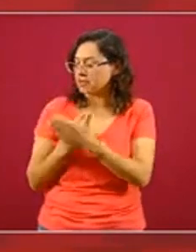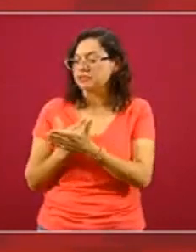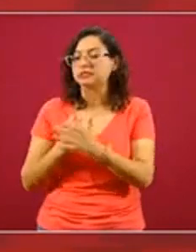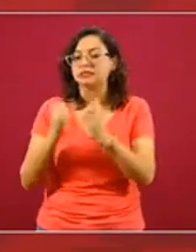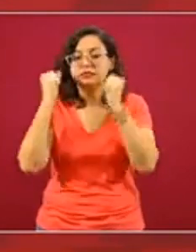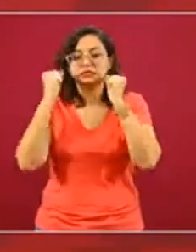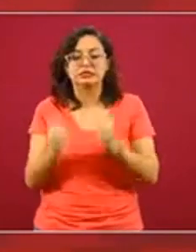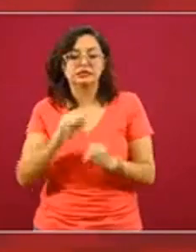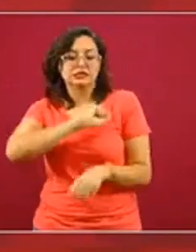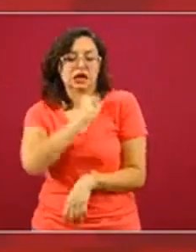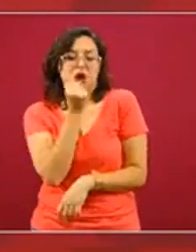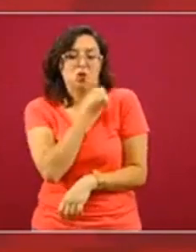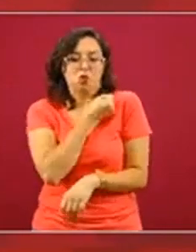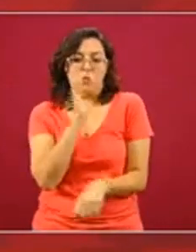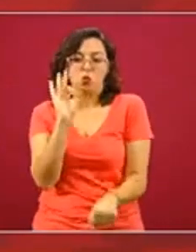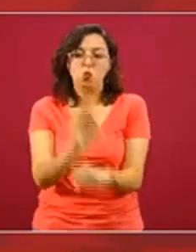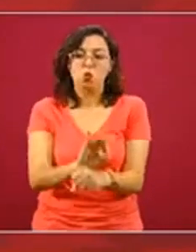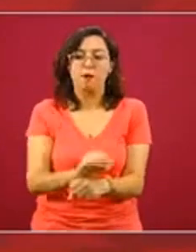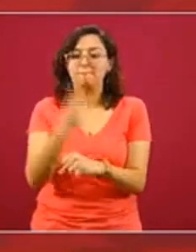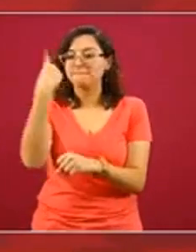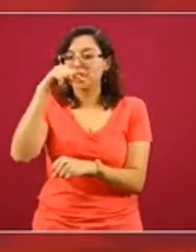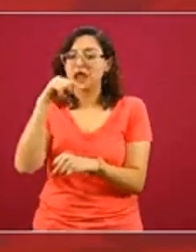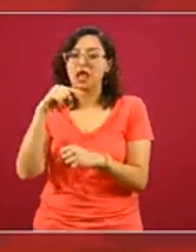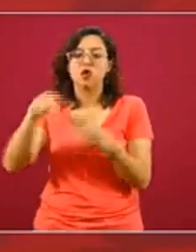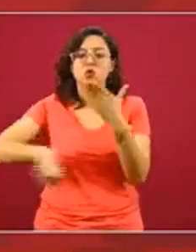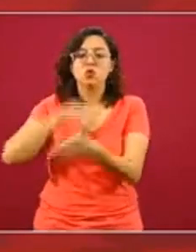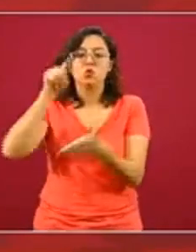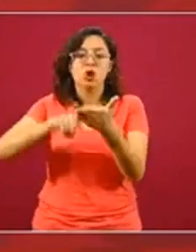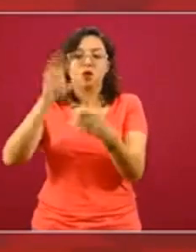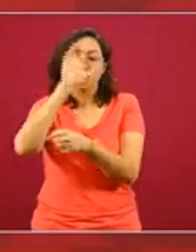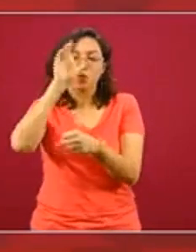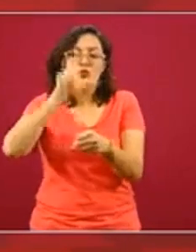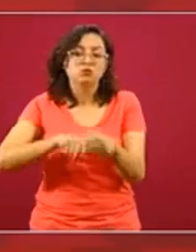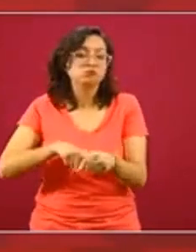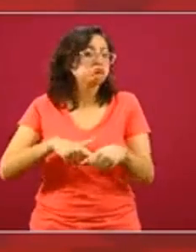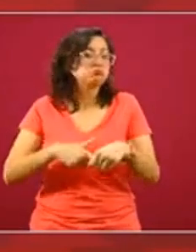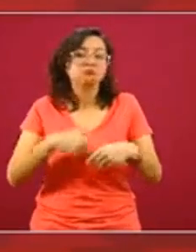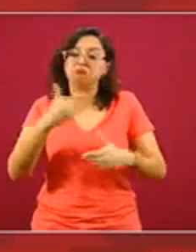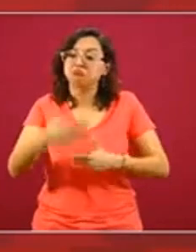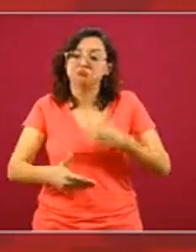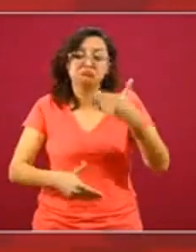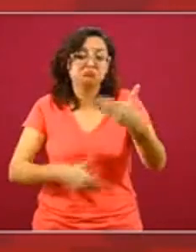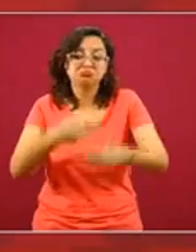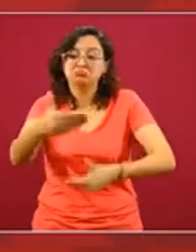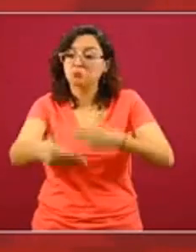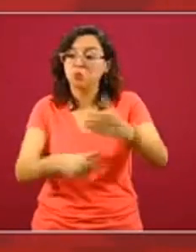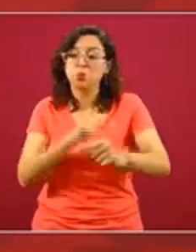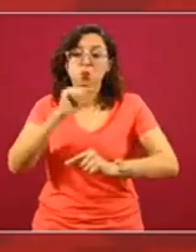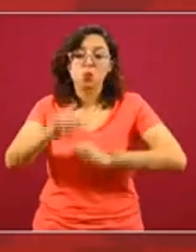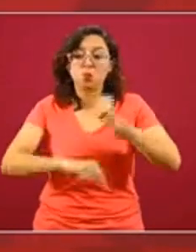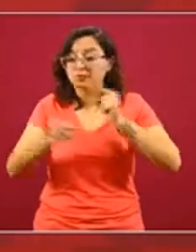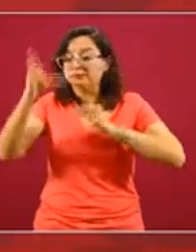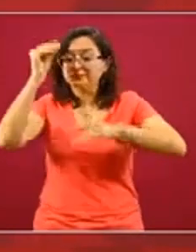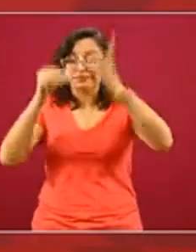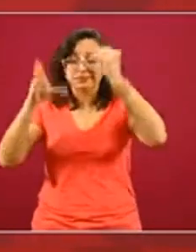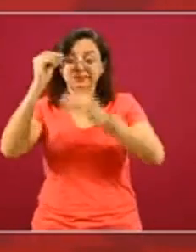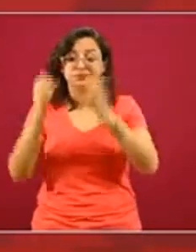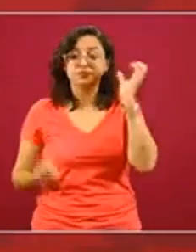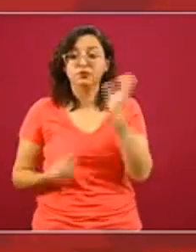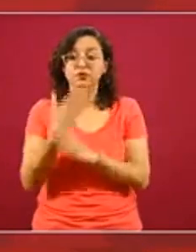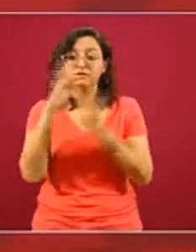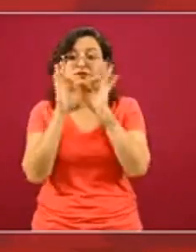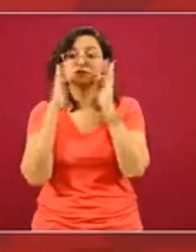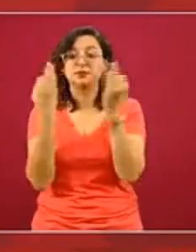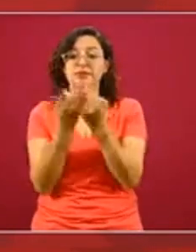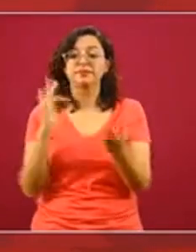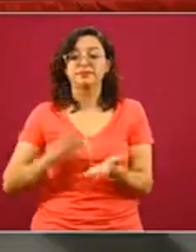sanitaria en los espacios culturales, y así iremos incorporando todo eso. Gracias,